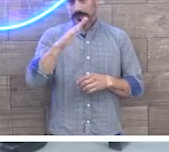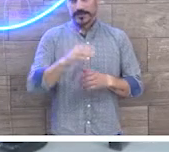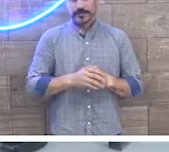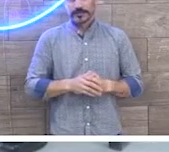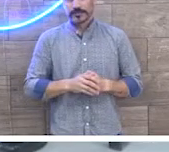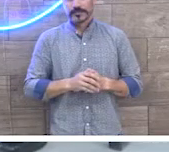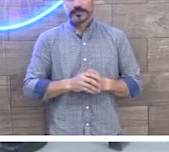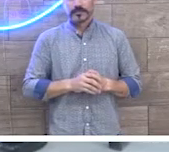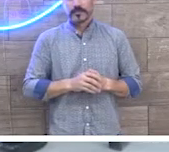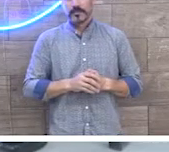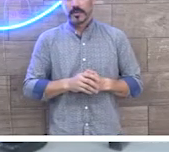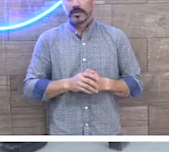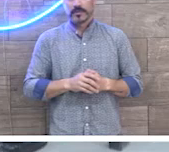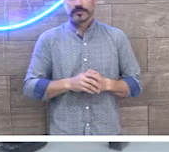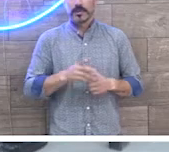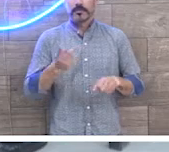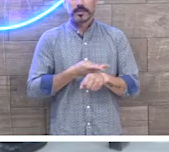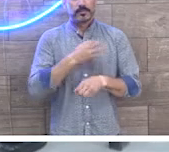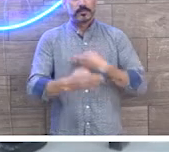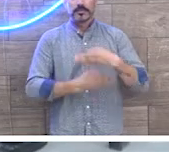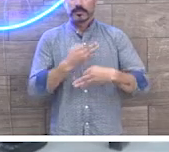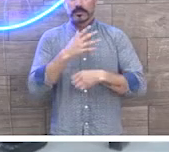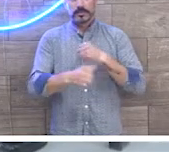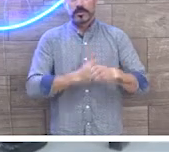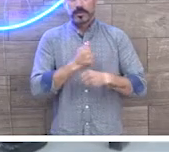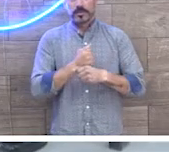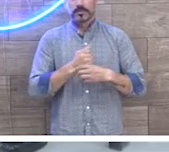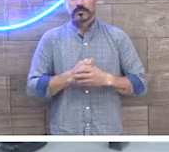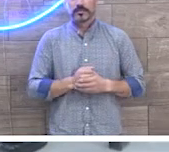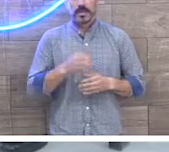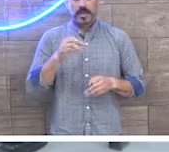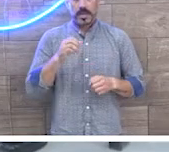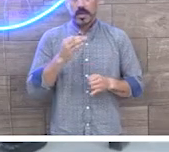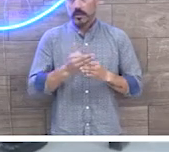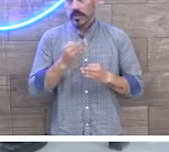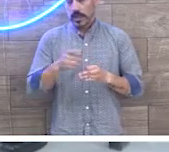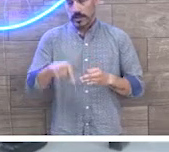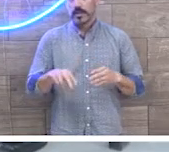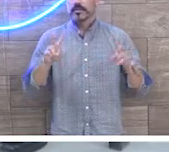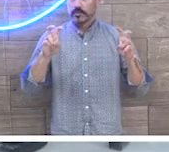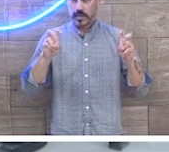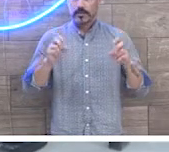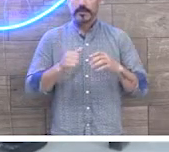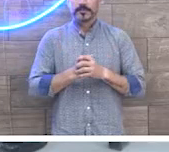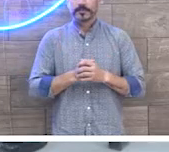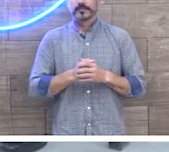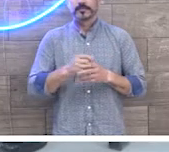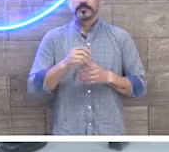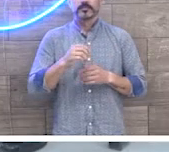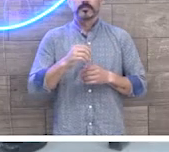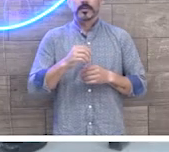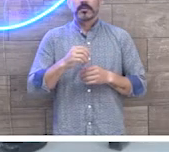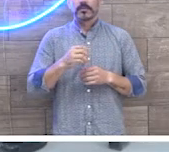estos años? Creo que ya todos los que estamos en este pues programa, en este foro, llevamos muchos años viendo